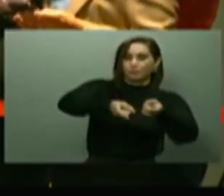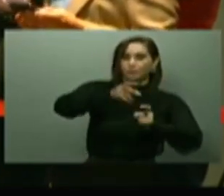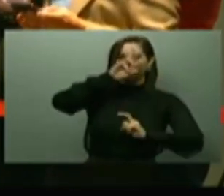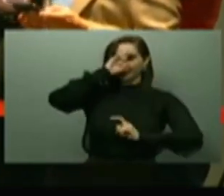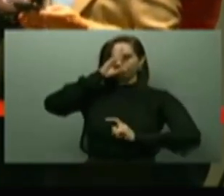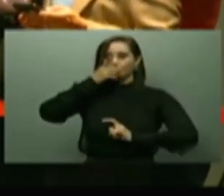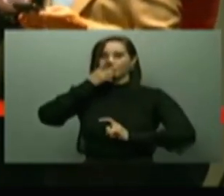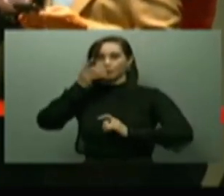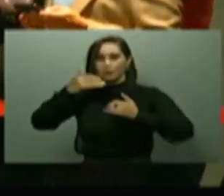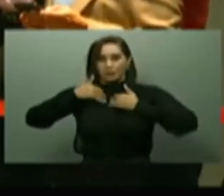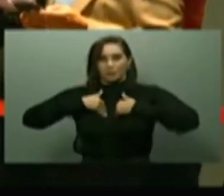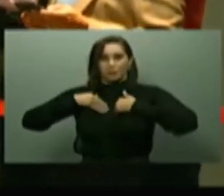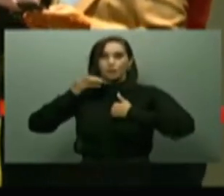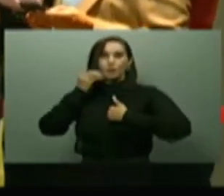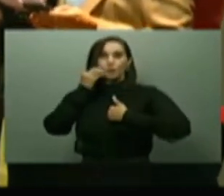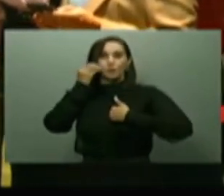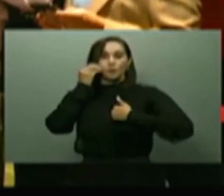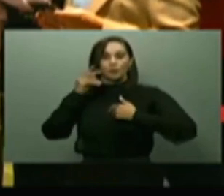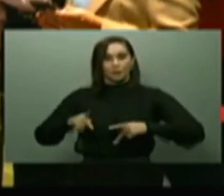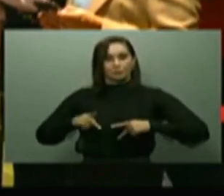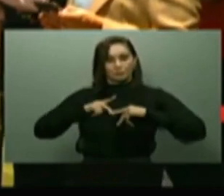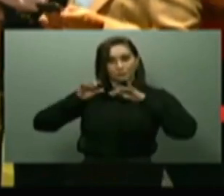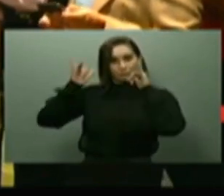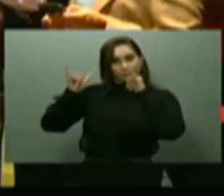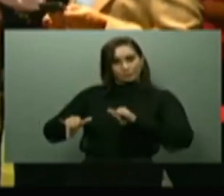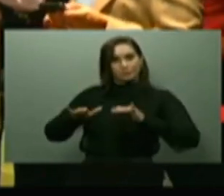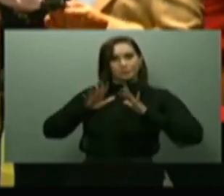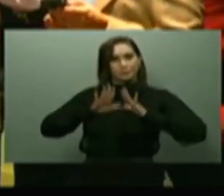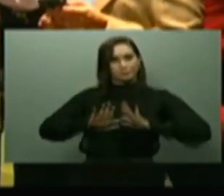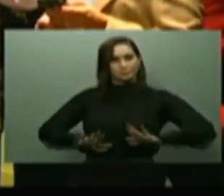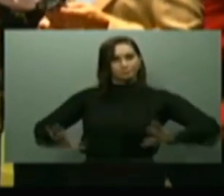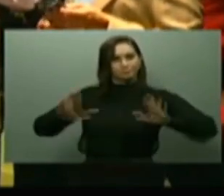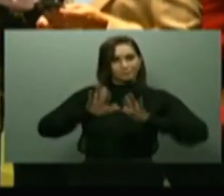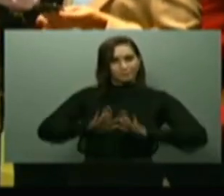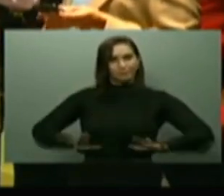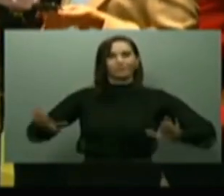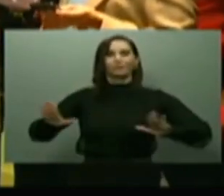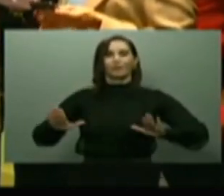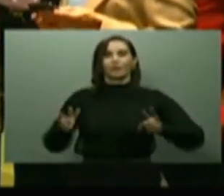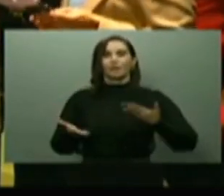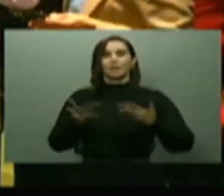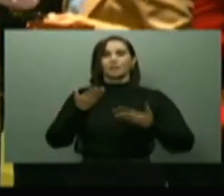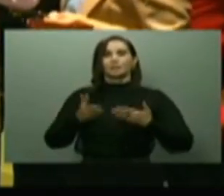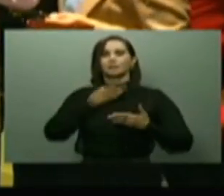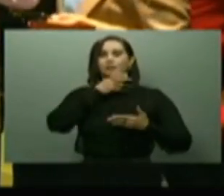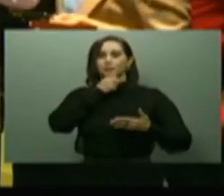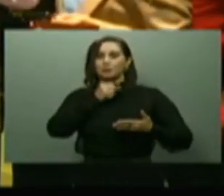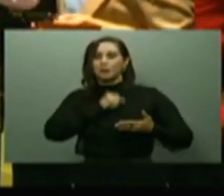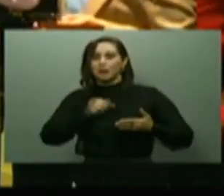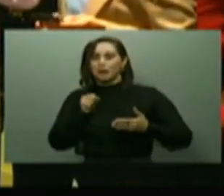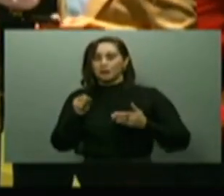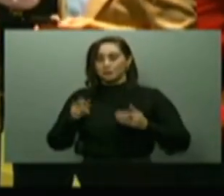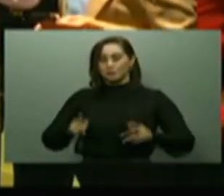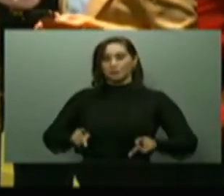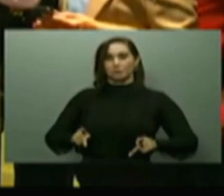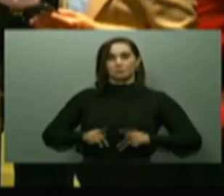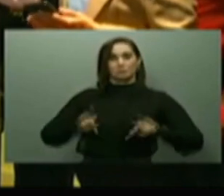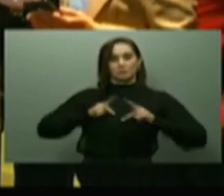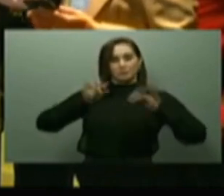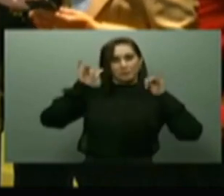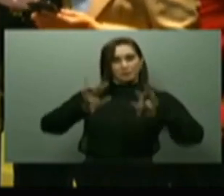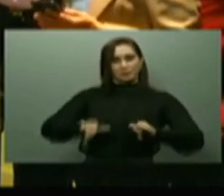tener un hogar, para ellos allí poder descansar y quizás durar sus últimos días, que le permita Dios aquí en la